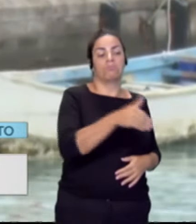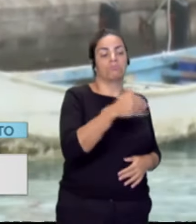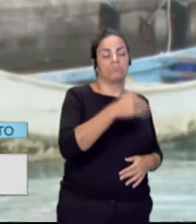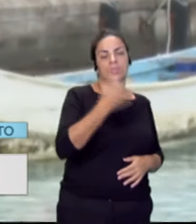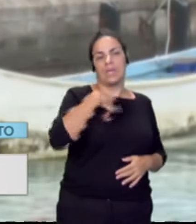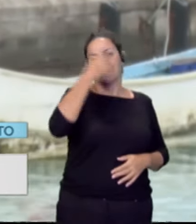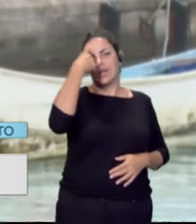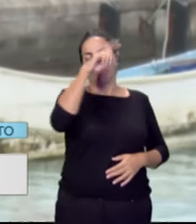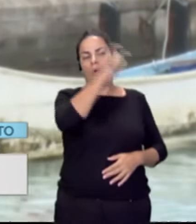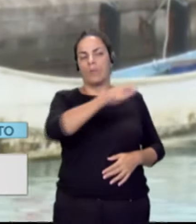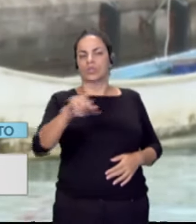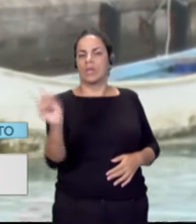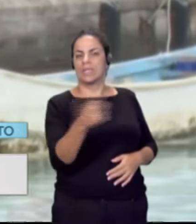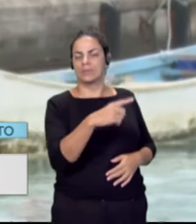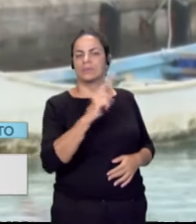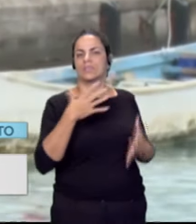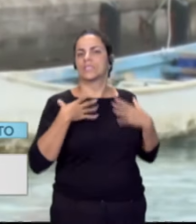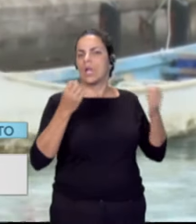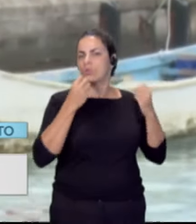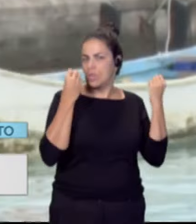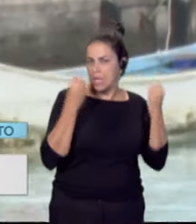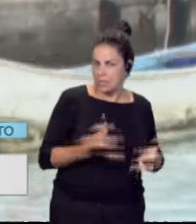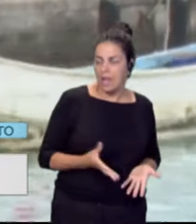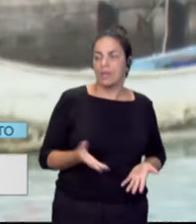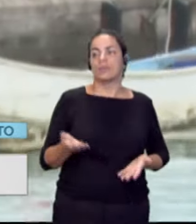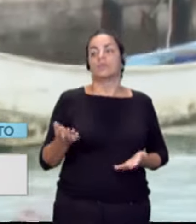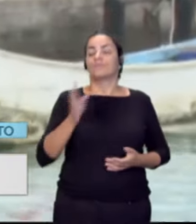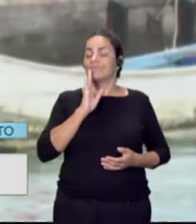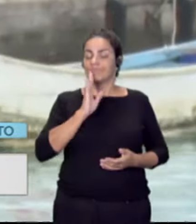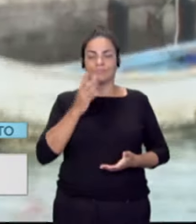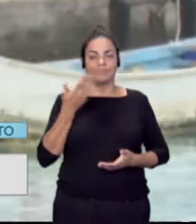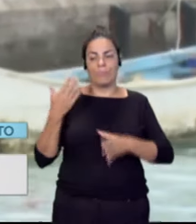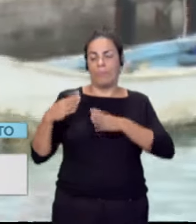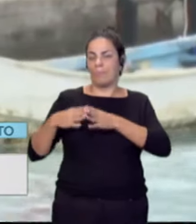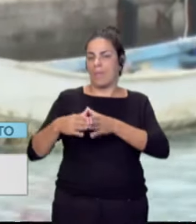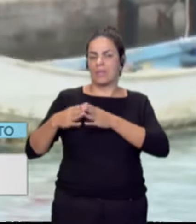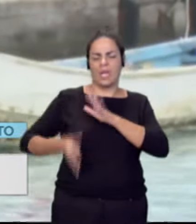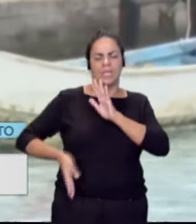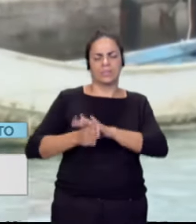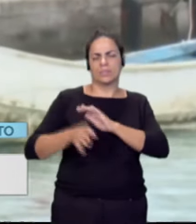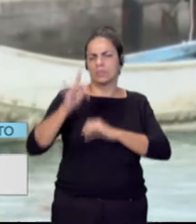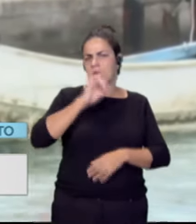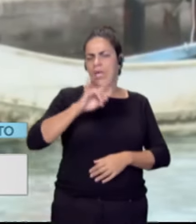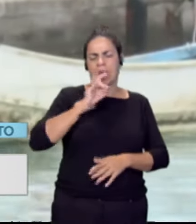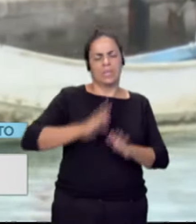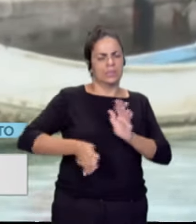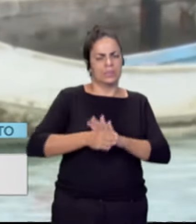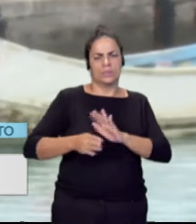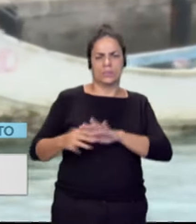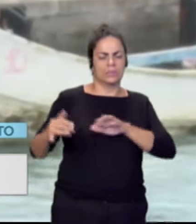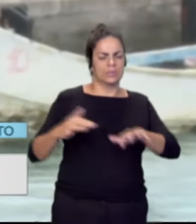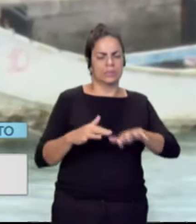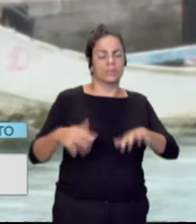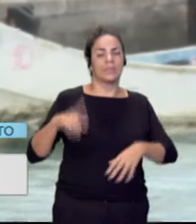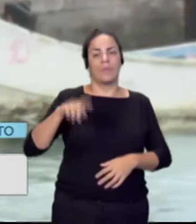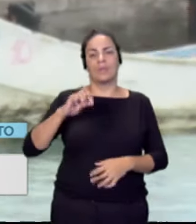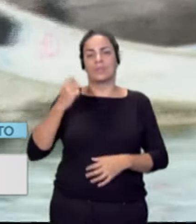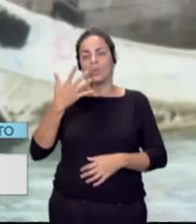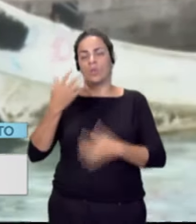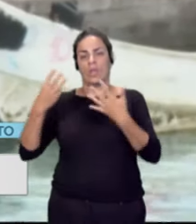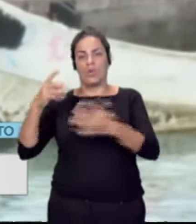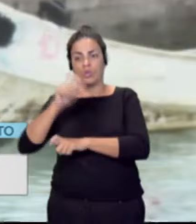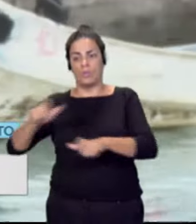esas personas. Como decíamos, continúa la llegada de pateras a Canarias. Otras 58 personas lo hacían en una neumática que desembarcaba